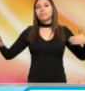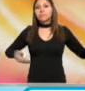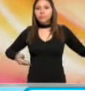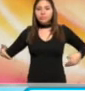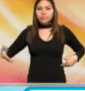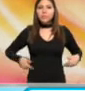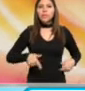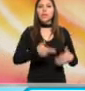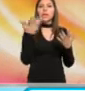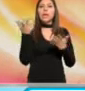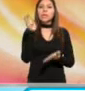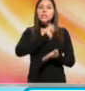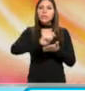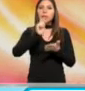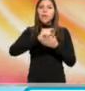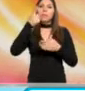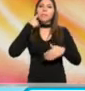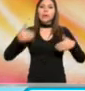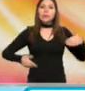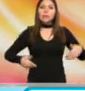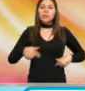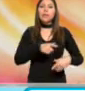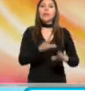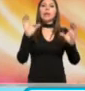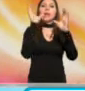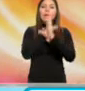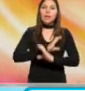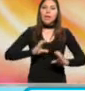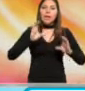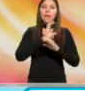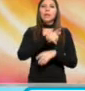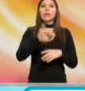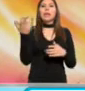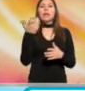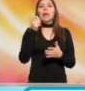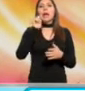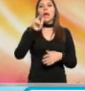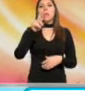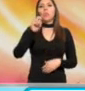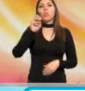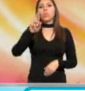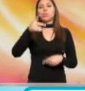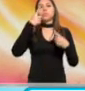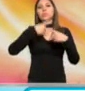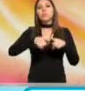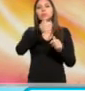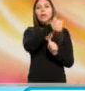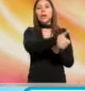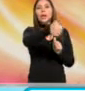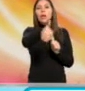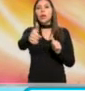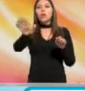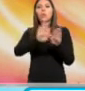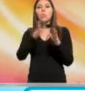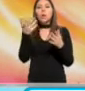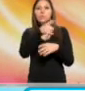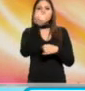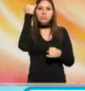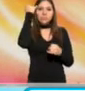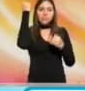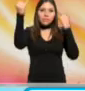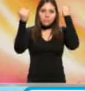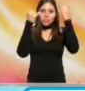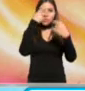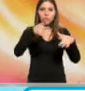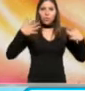fue guionista, fue dramaturgo, fue cantante, fue autor de personajes, desde el diseño de la ropa, el